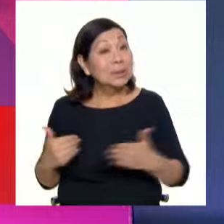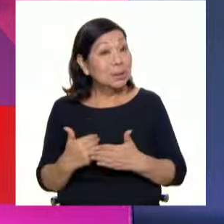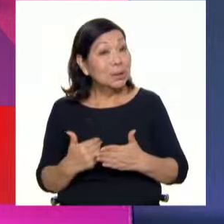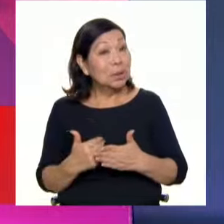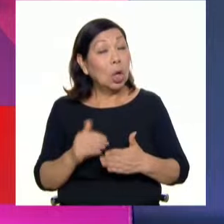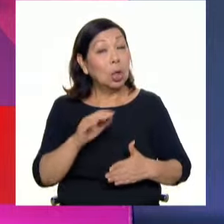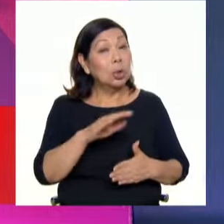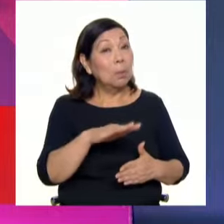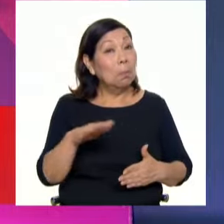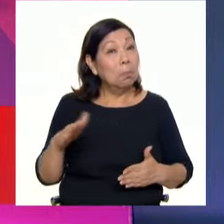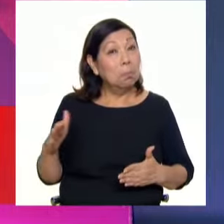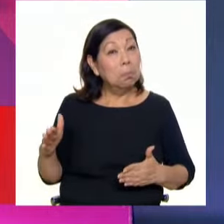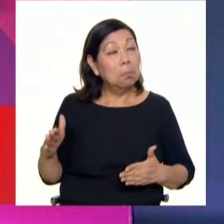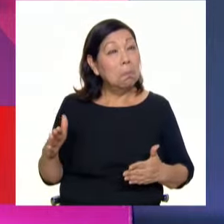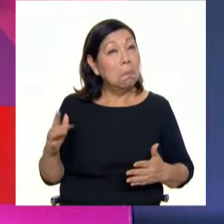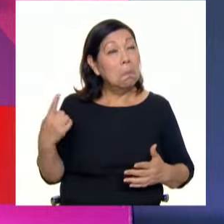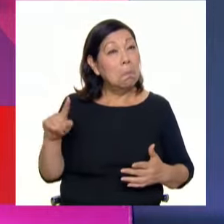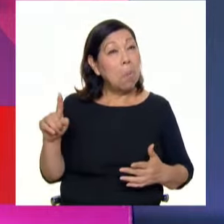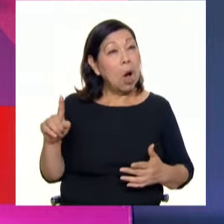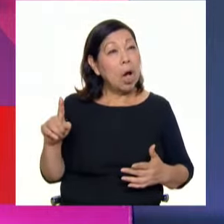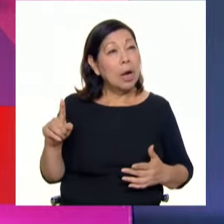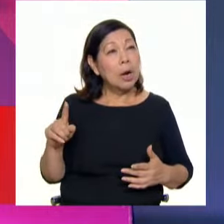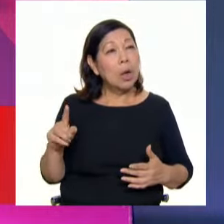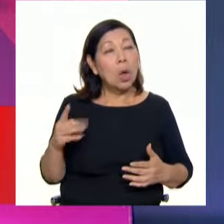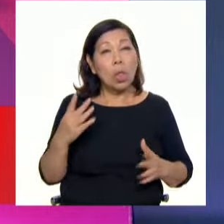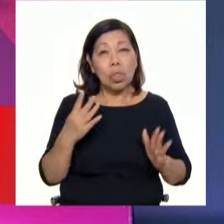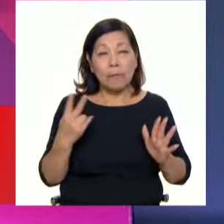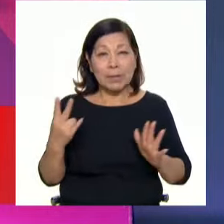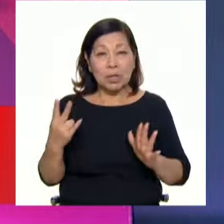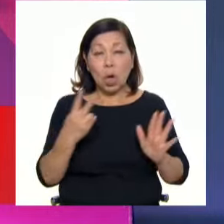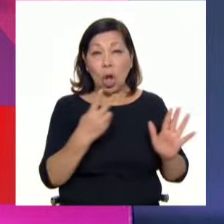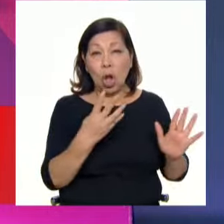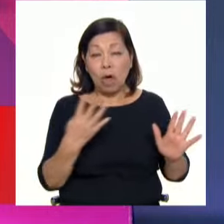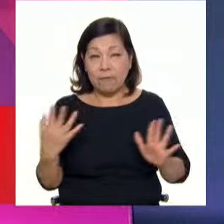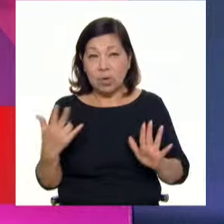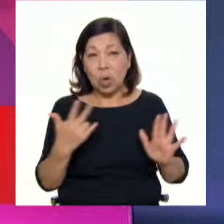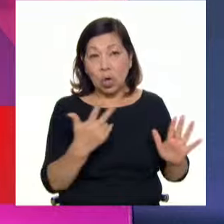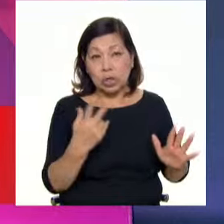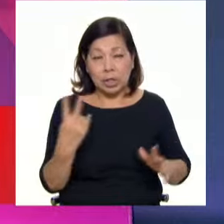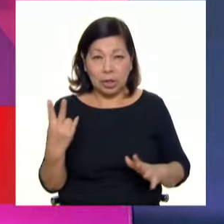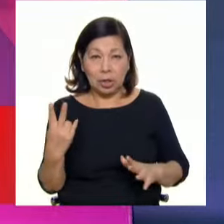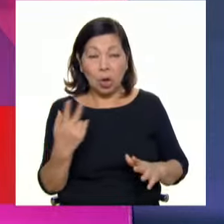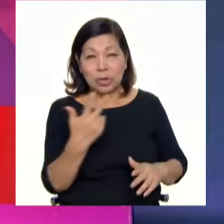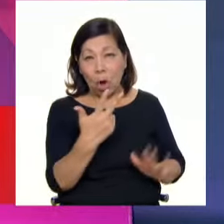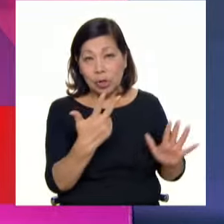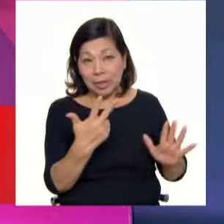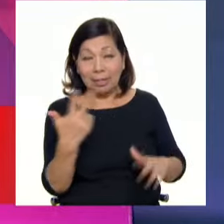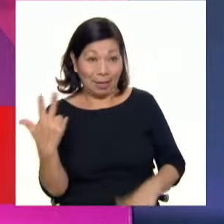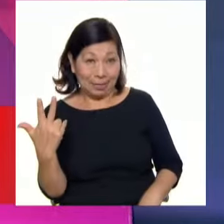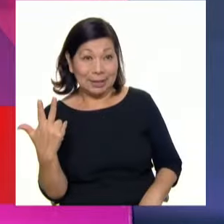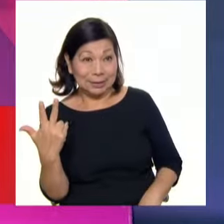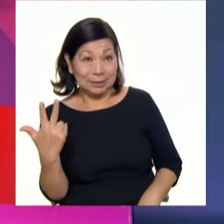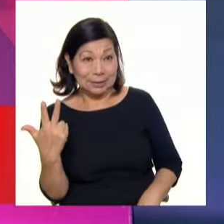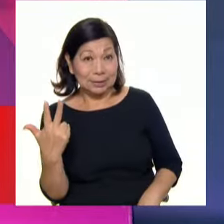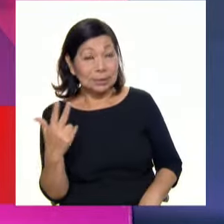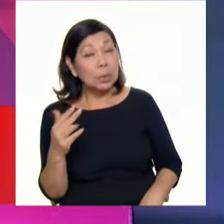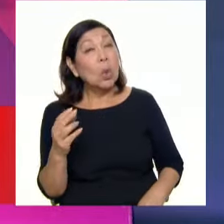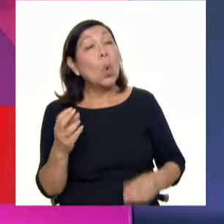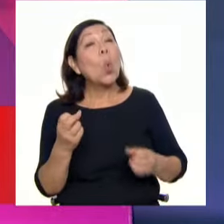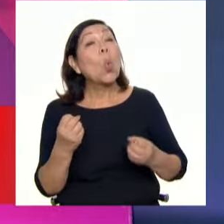los niños, a los valores presentados durante los niños del 97-98 y 82-83. O sea que los valores